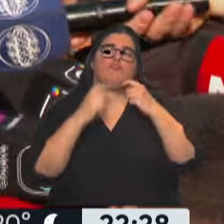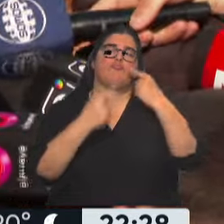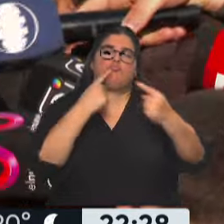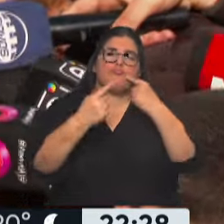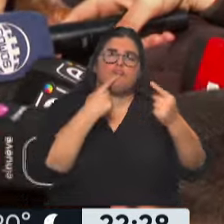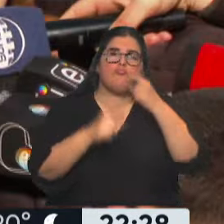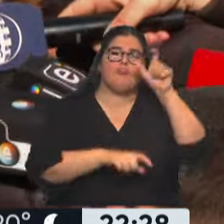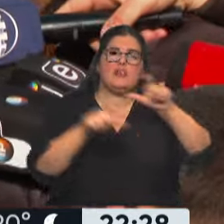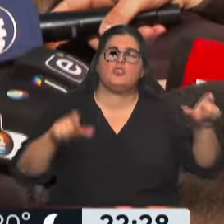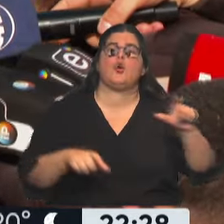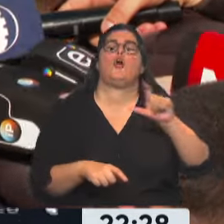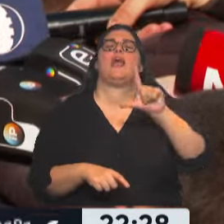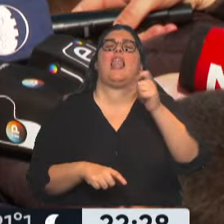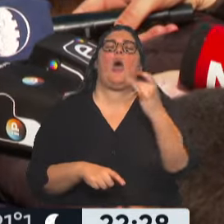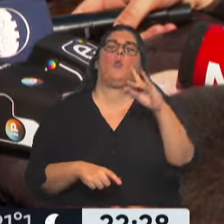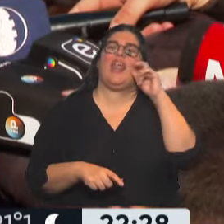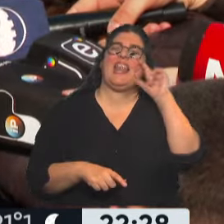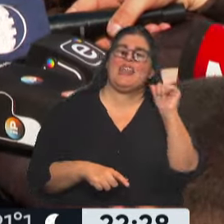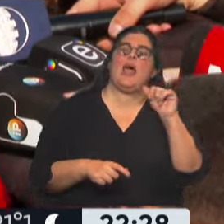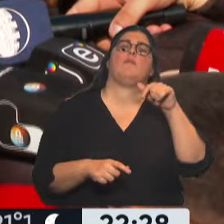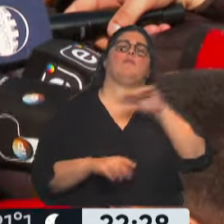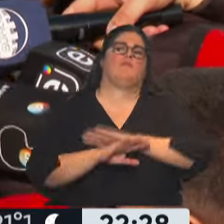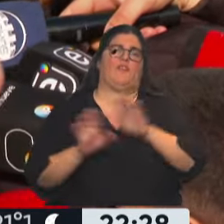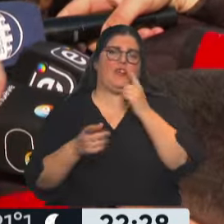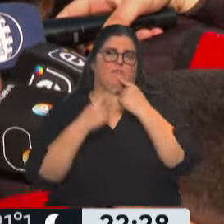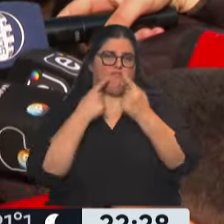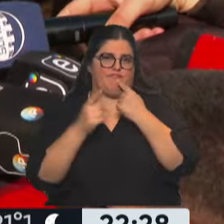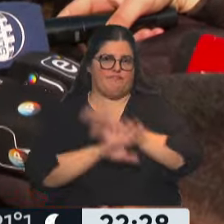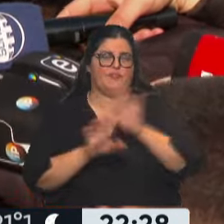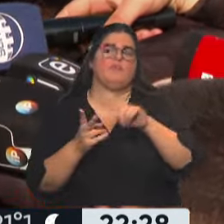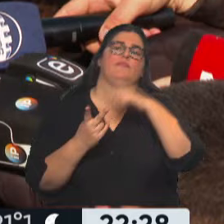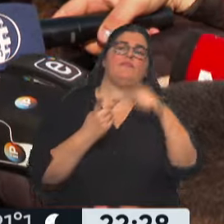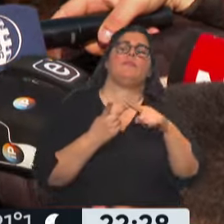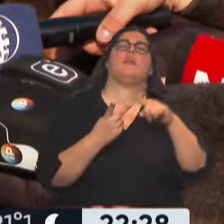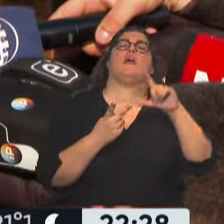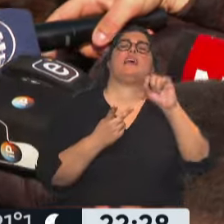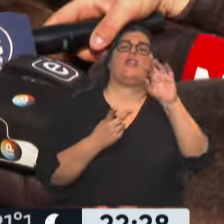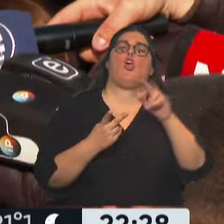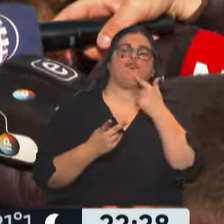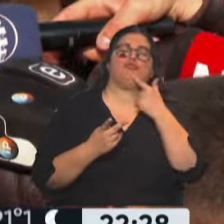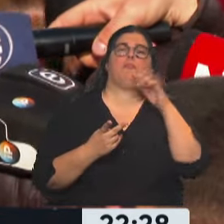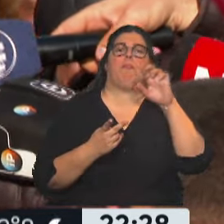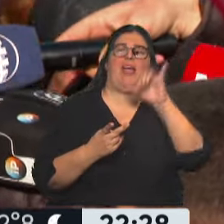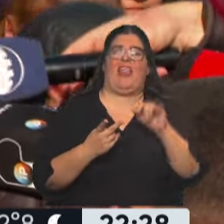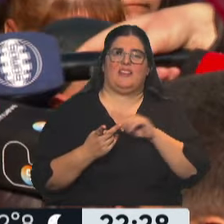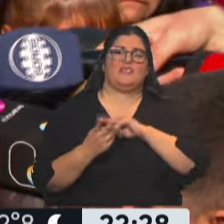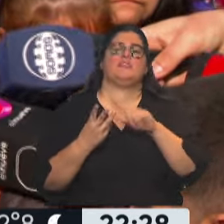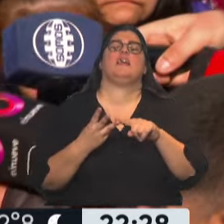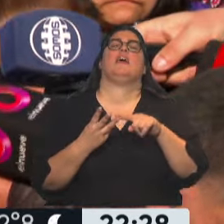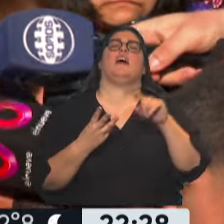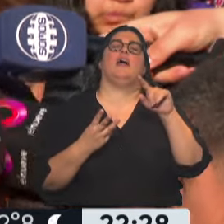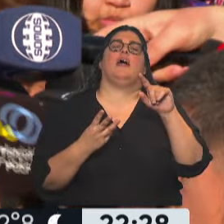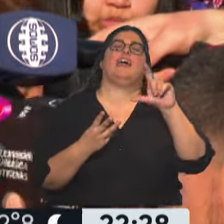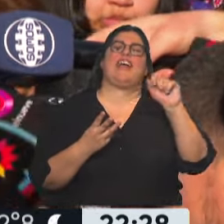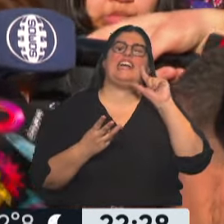el turno de María Victoria Caillava y de Carlos Pérez, quienes fueron convocados por la jueza Cristina Poser Renzo. Se trata de los